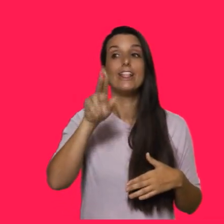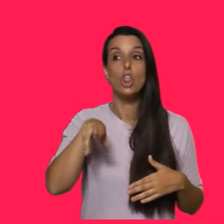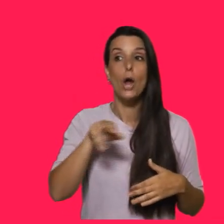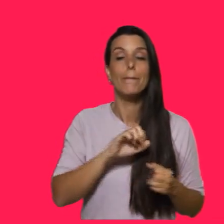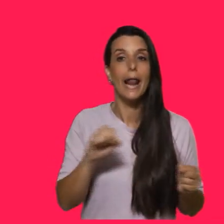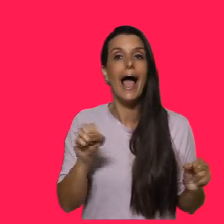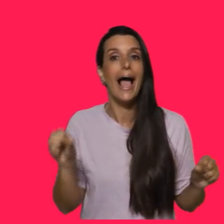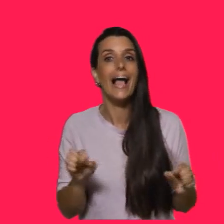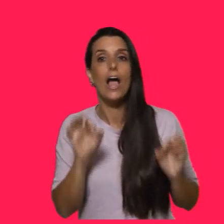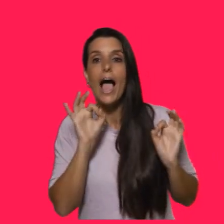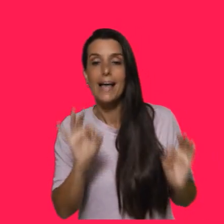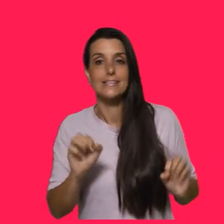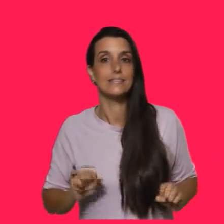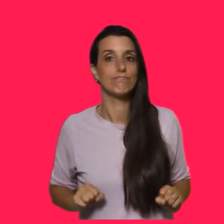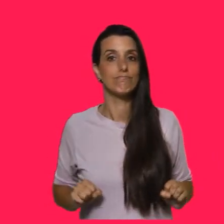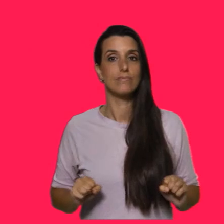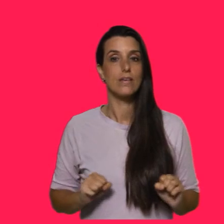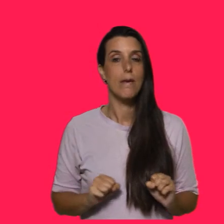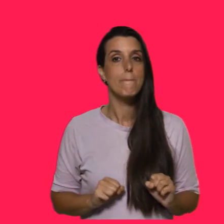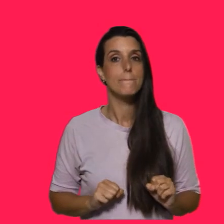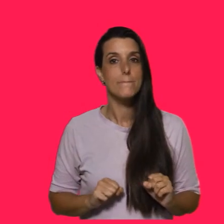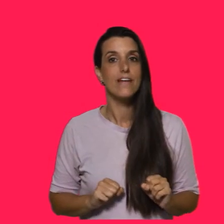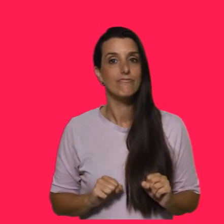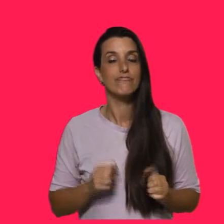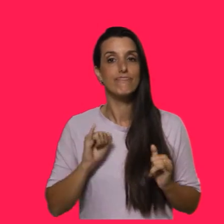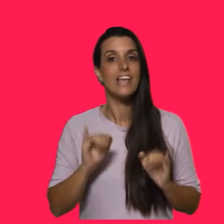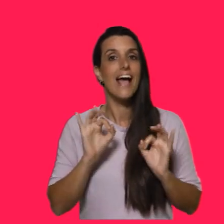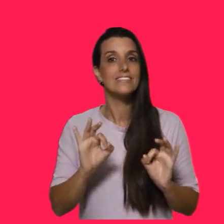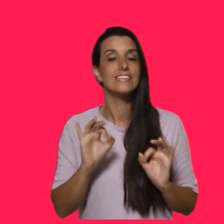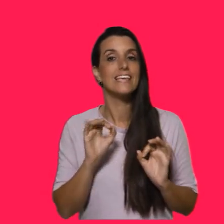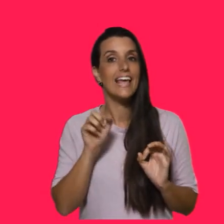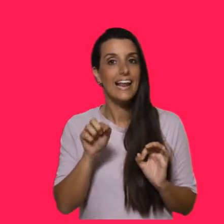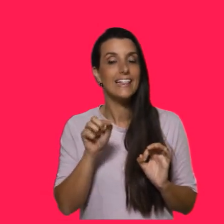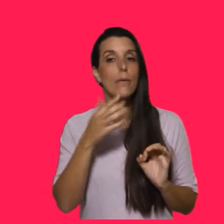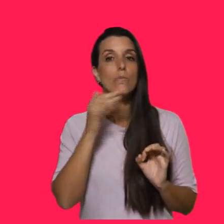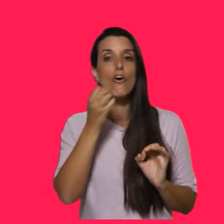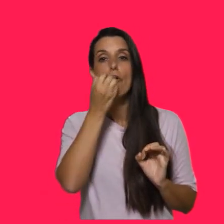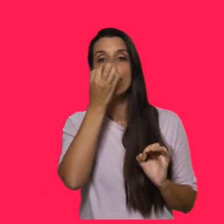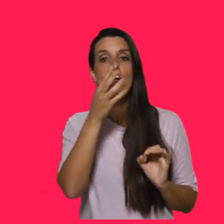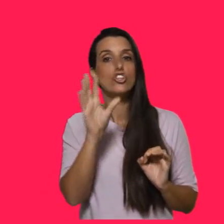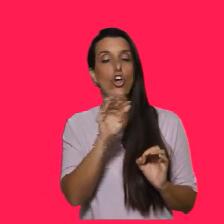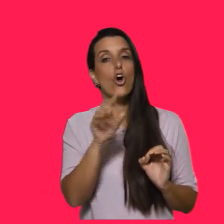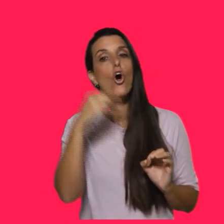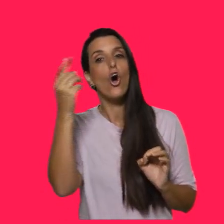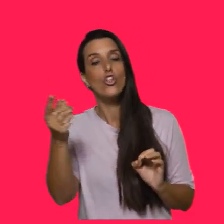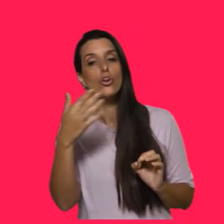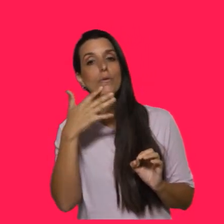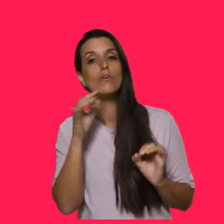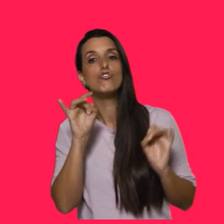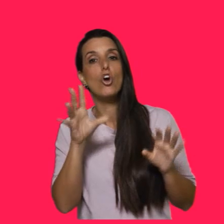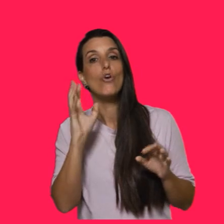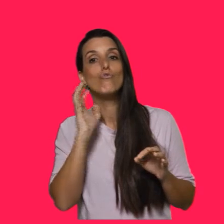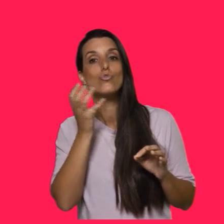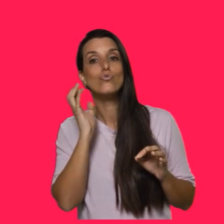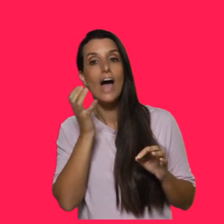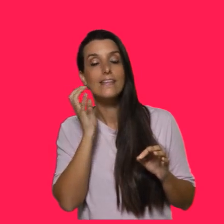para que les hiciera este tipo de retratos. Pero con este fino. Con este estilo. Me encanta. En este caso son todas flores. Hay otro que tiene solo frutas.